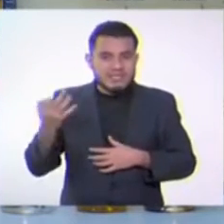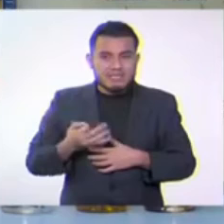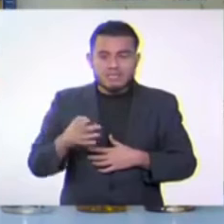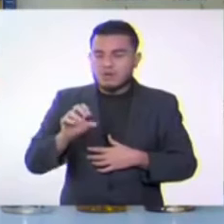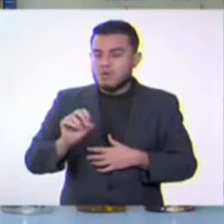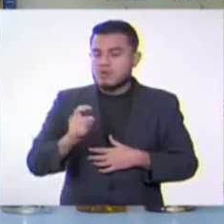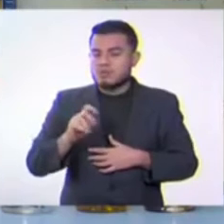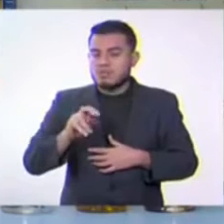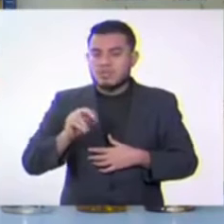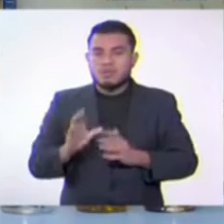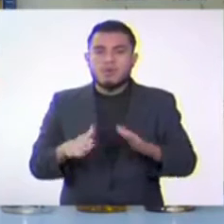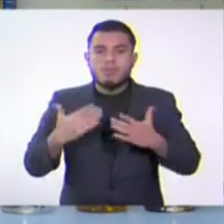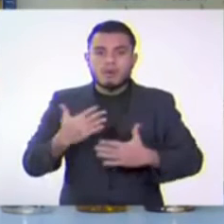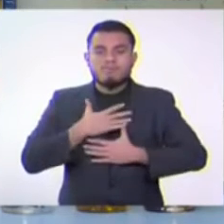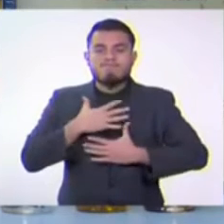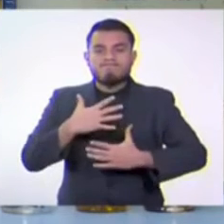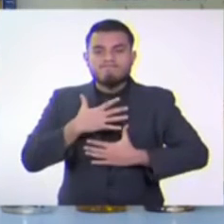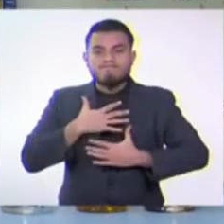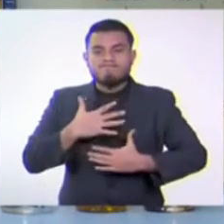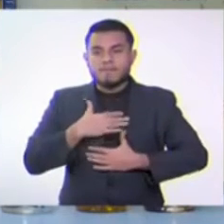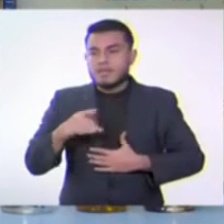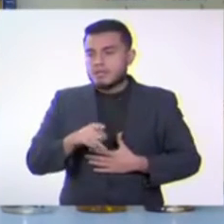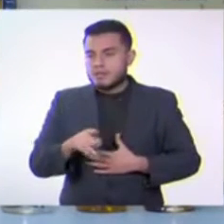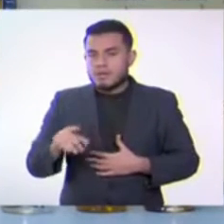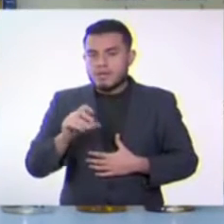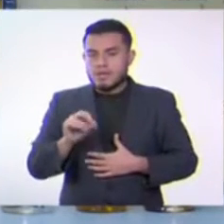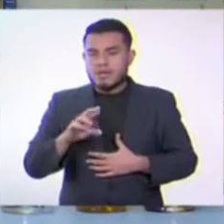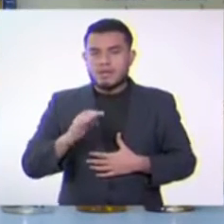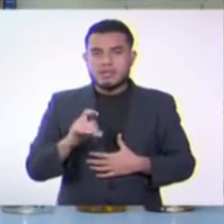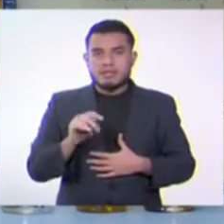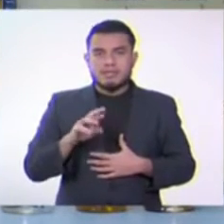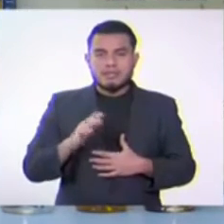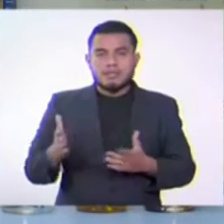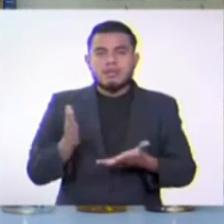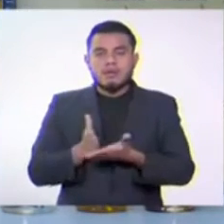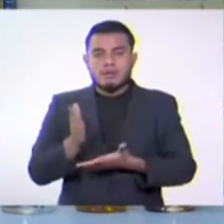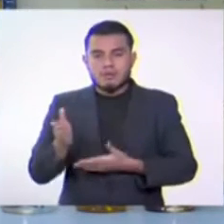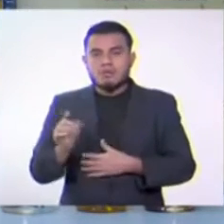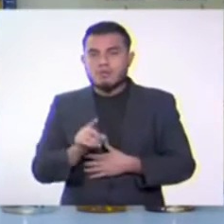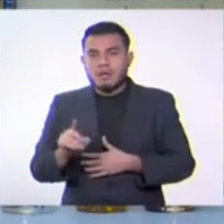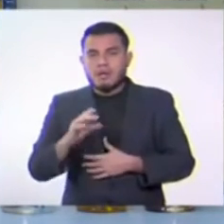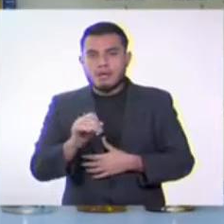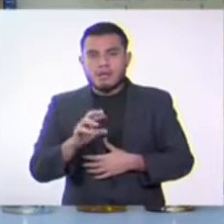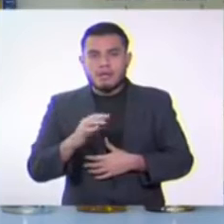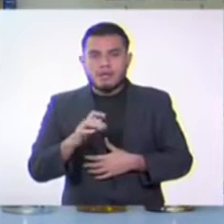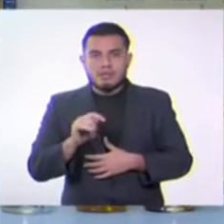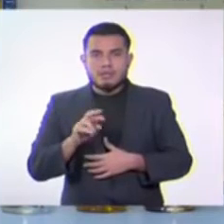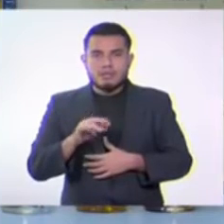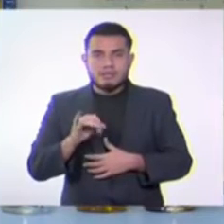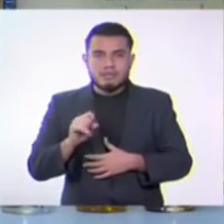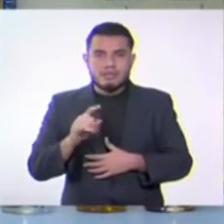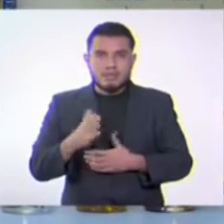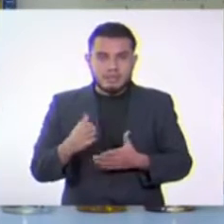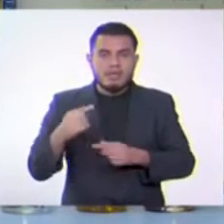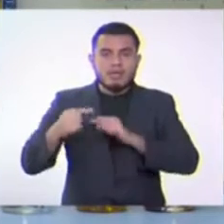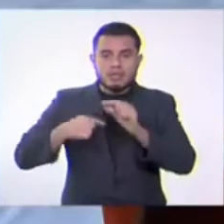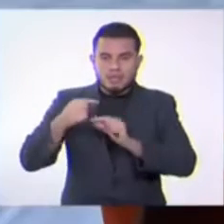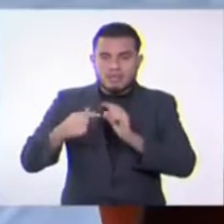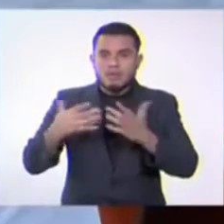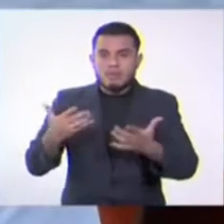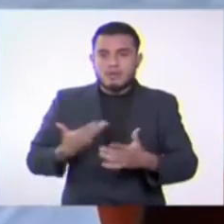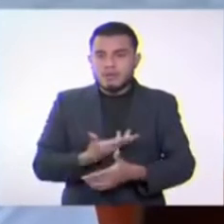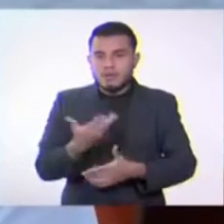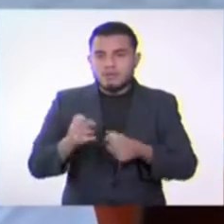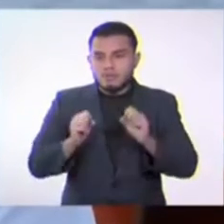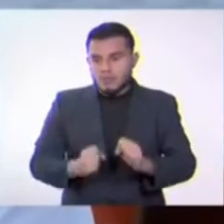oxígeno para respirar. Esa es una característica de los animales. Es una característica genética, pero que nosotros la